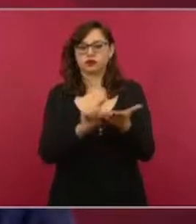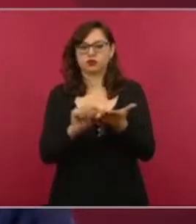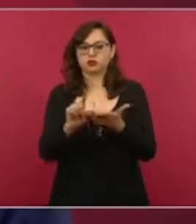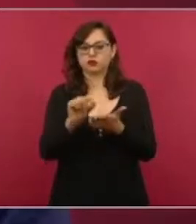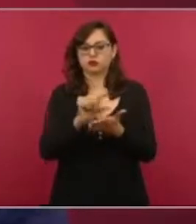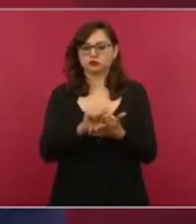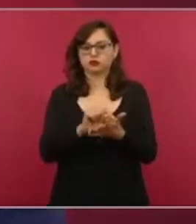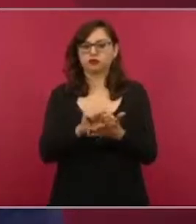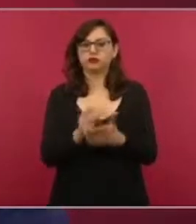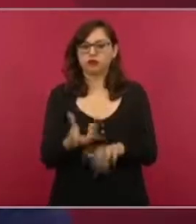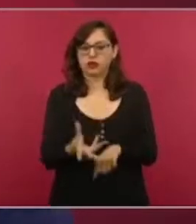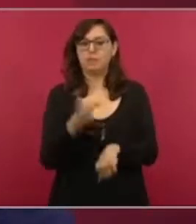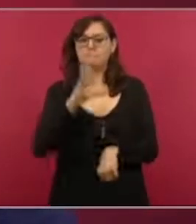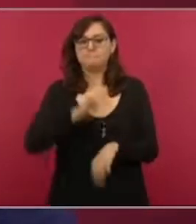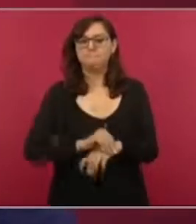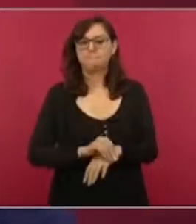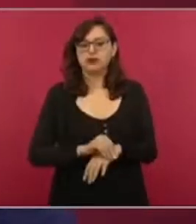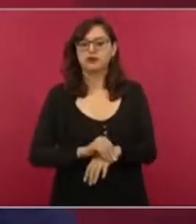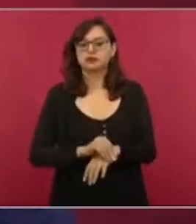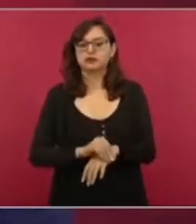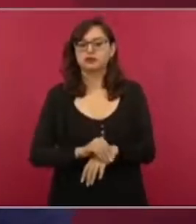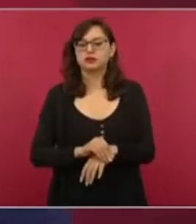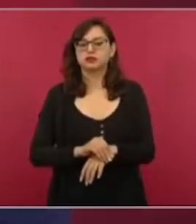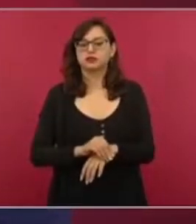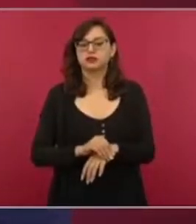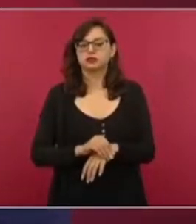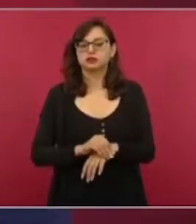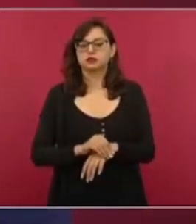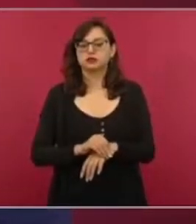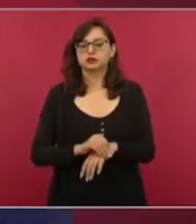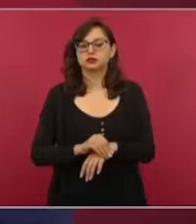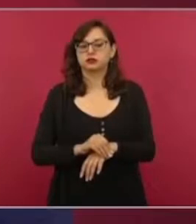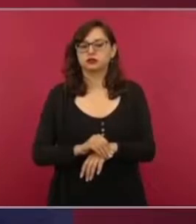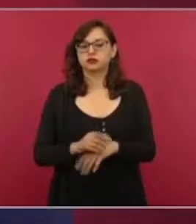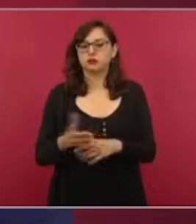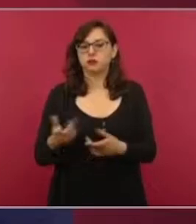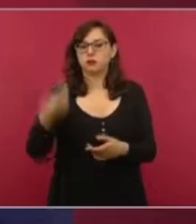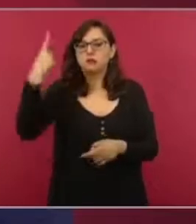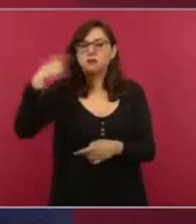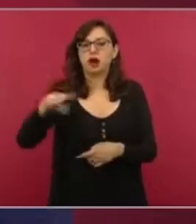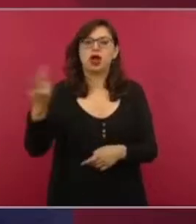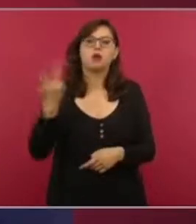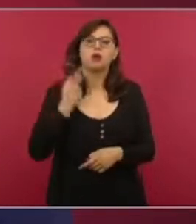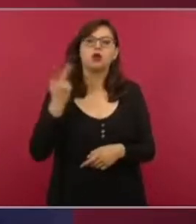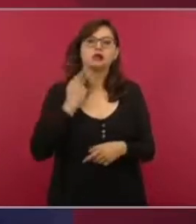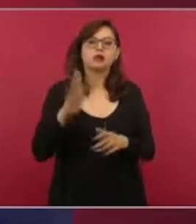prestarse, no van a ser instrumento de guerra sucia